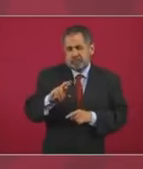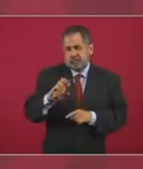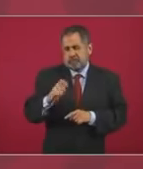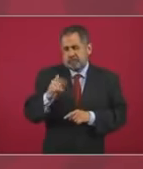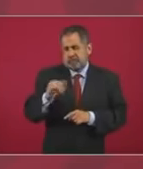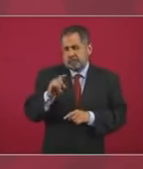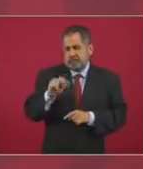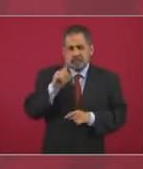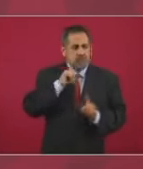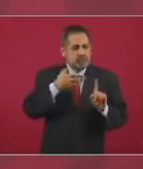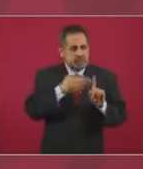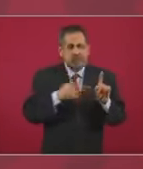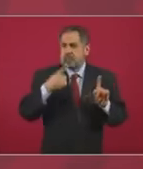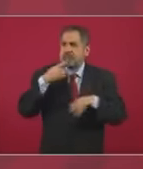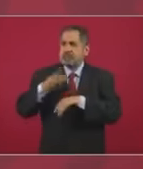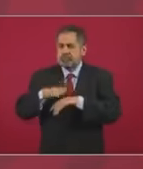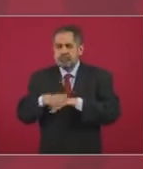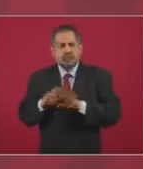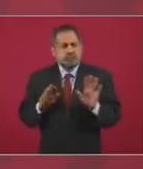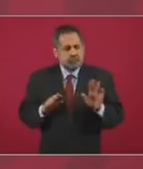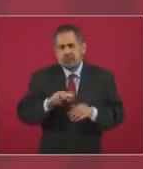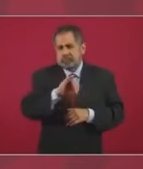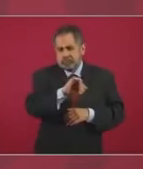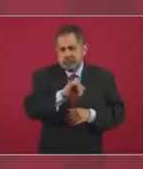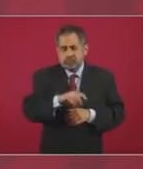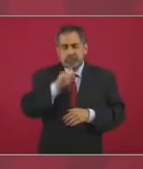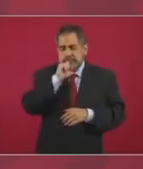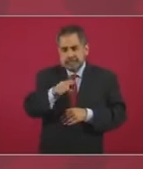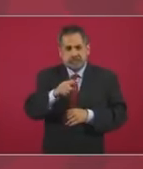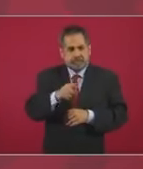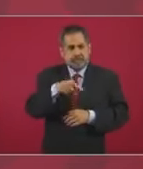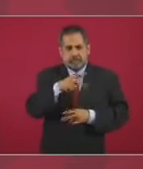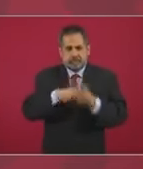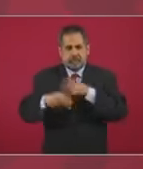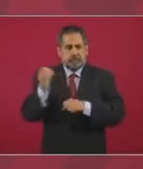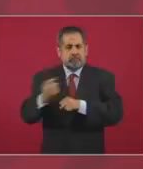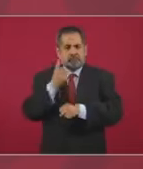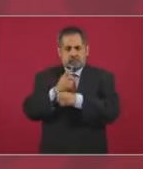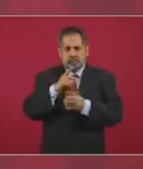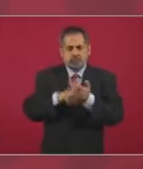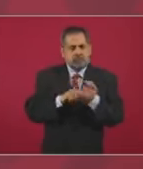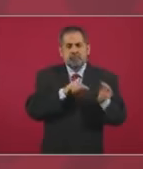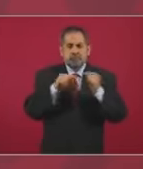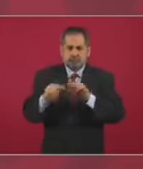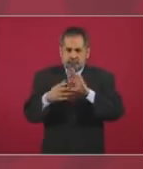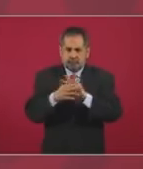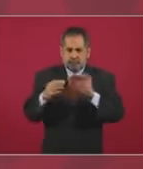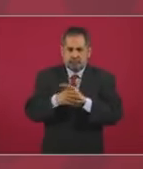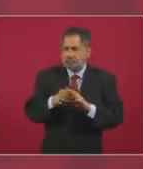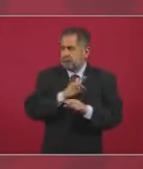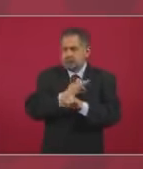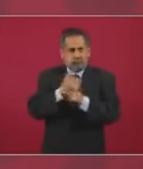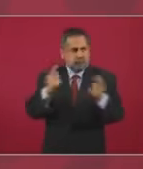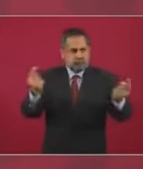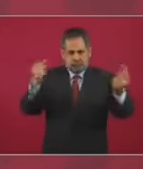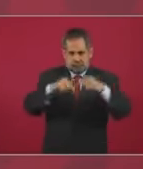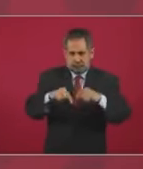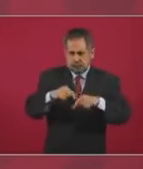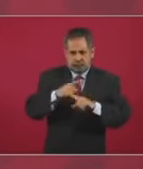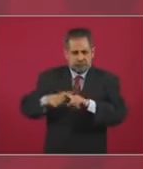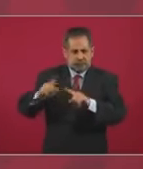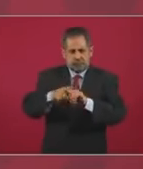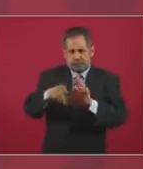denuncia, pero también aquí tienes la oportunidad de venir y pueden venir todos